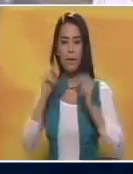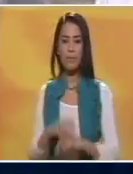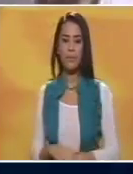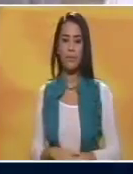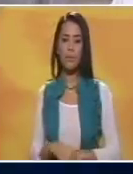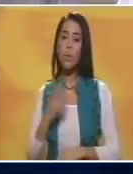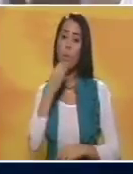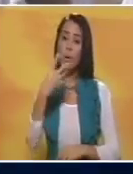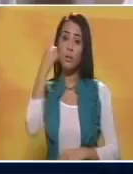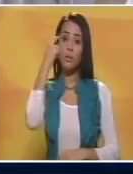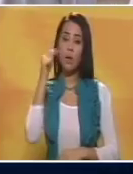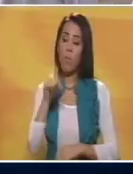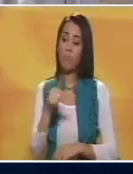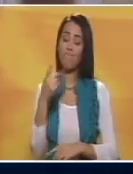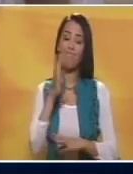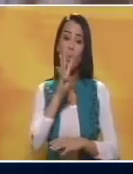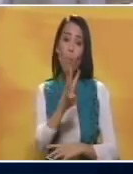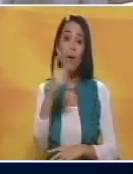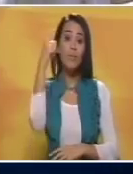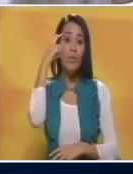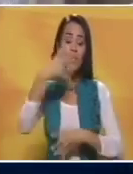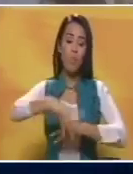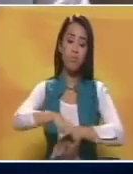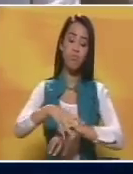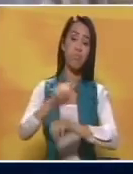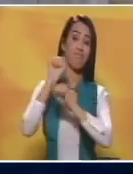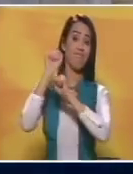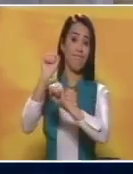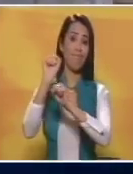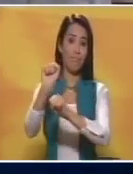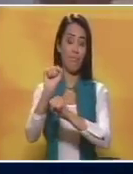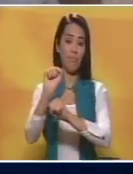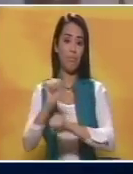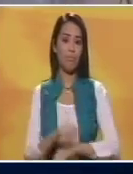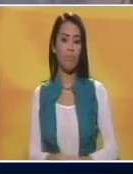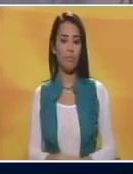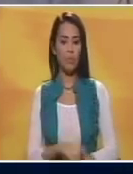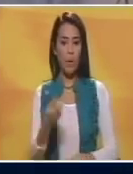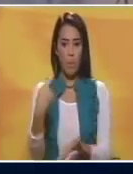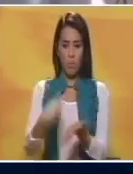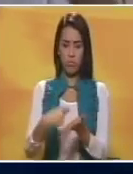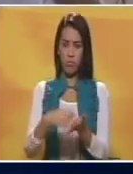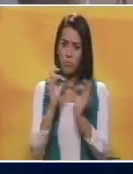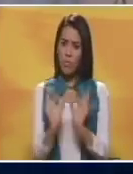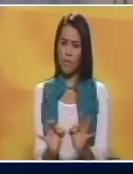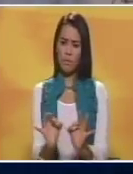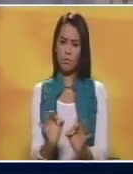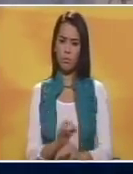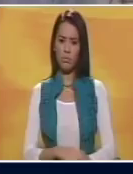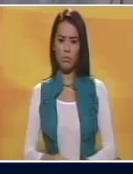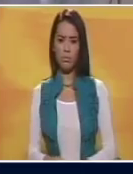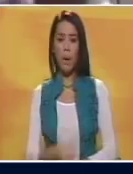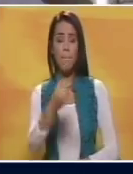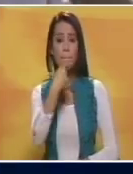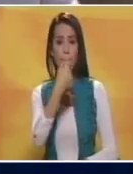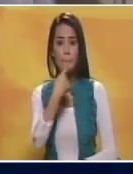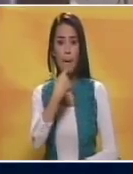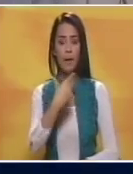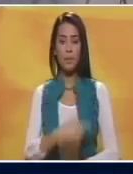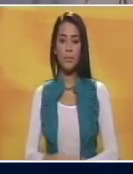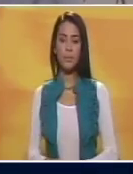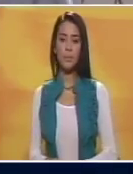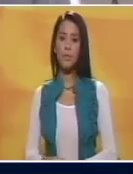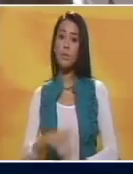días. Bueno, con este es el cuarto día consecutivo de protesta por un salario digno, por medicinas.